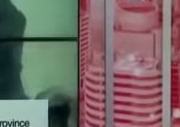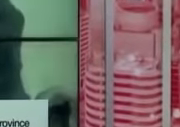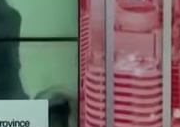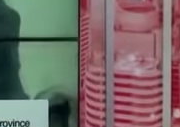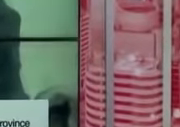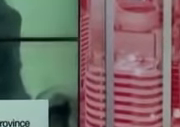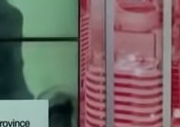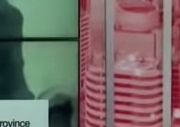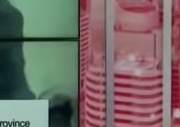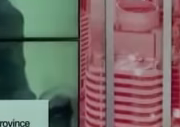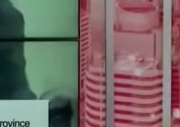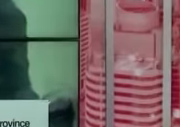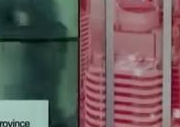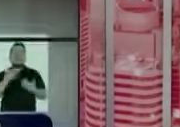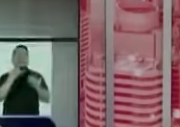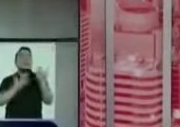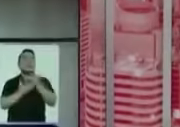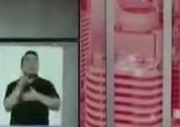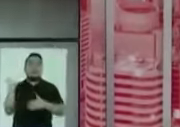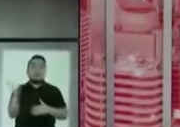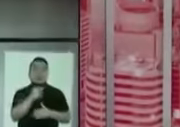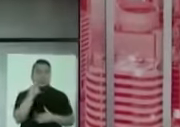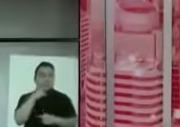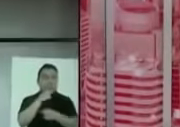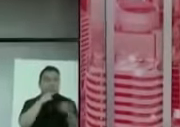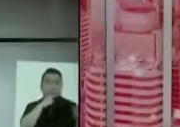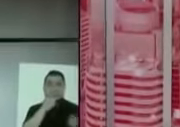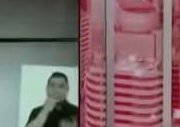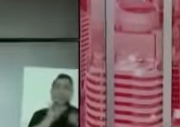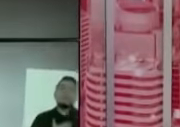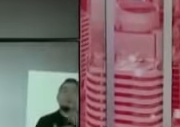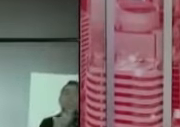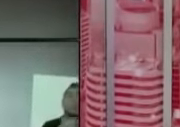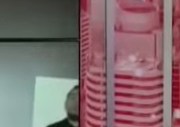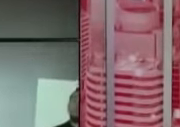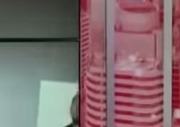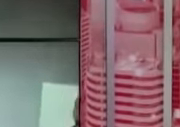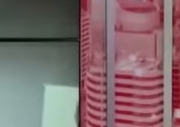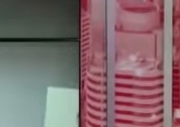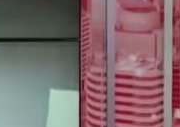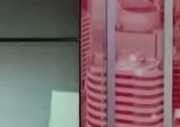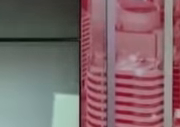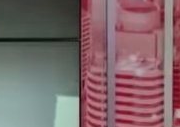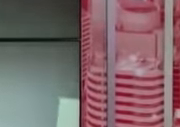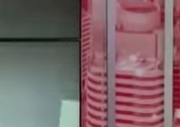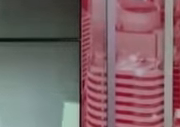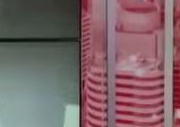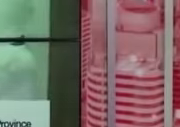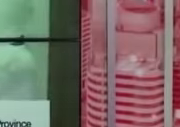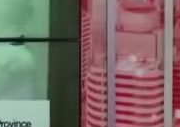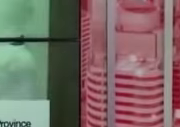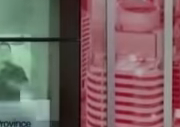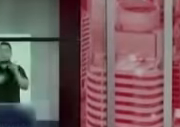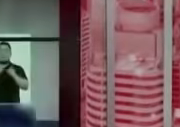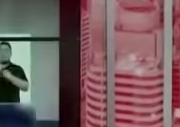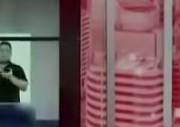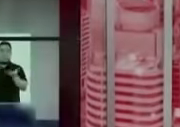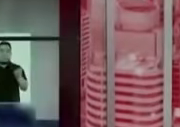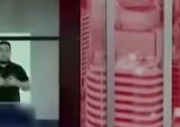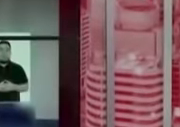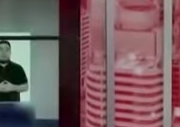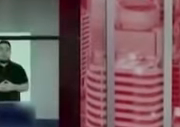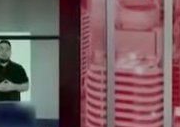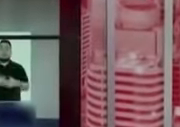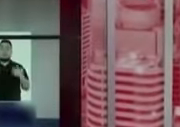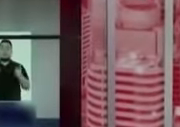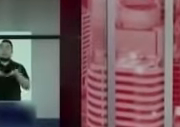Ayer esto de la cepa inglesa ha sido como para desviar la atención. Así hubiera llegado una persona con la cepa inglesa, no es lo